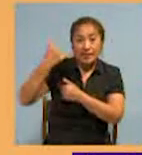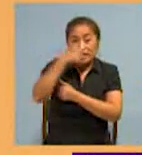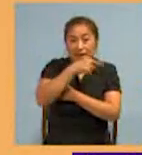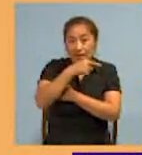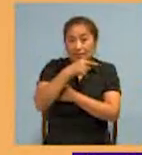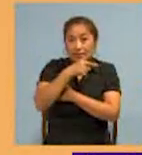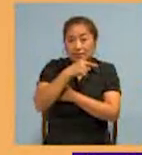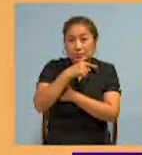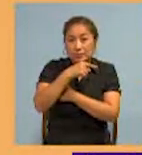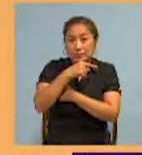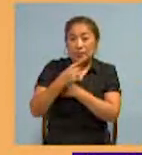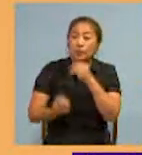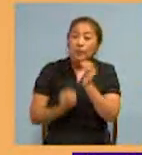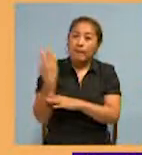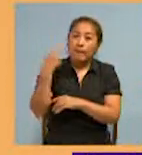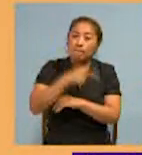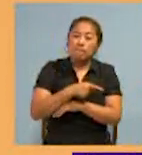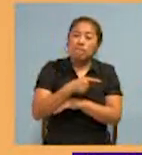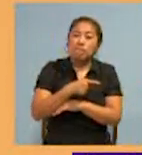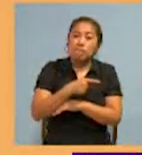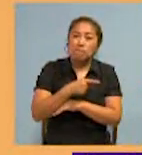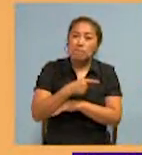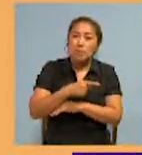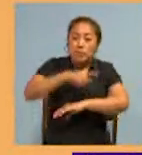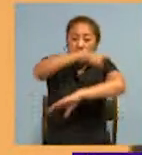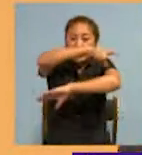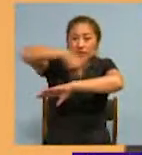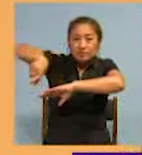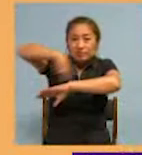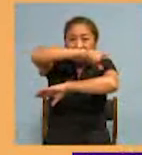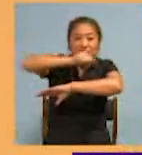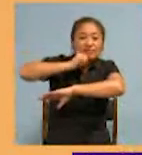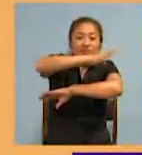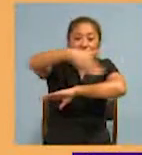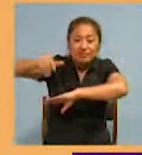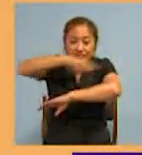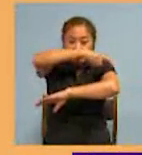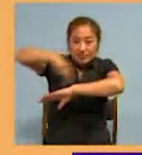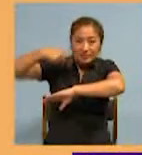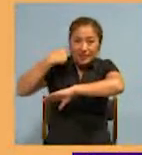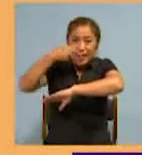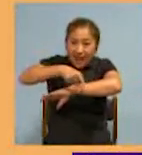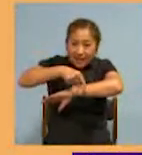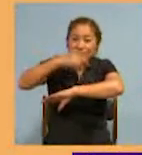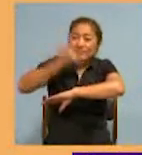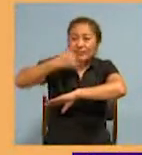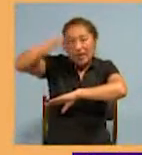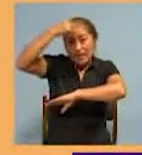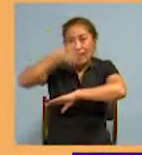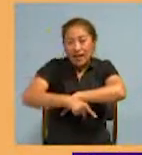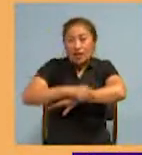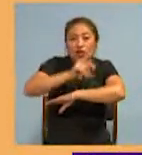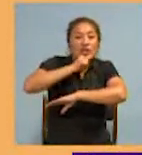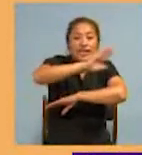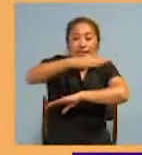ha creado digamos arriba de la defensa de lo que es la cuenca de los filtros que ha sido el arroyo